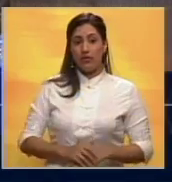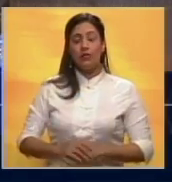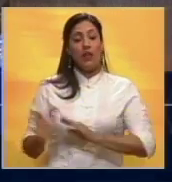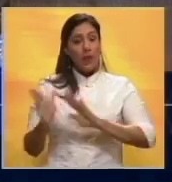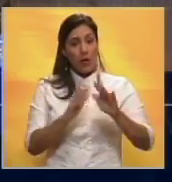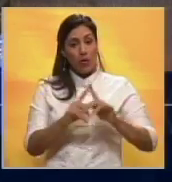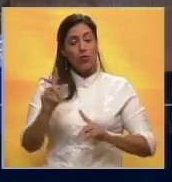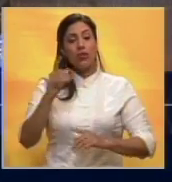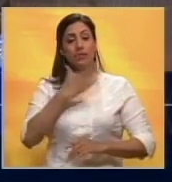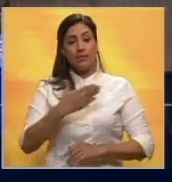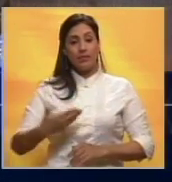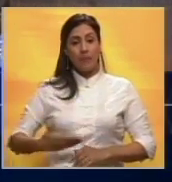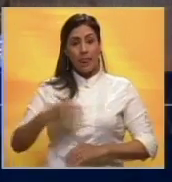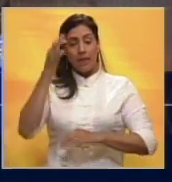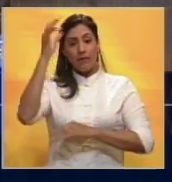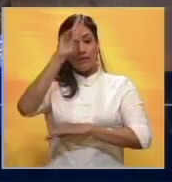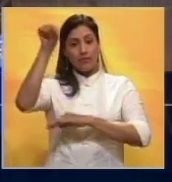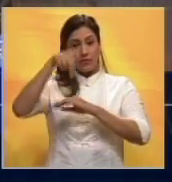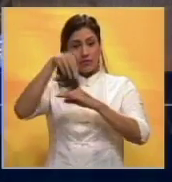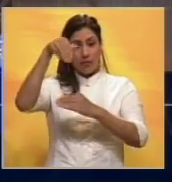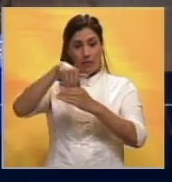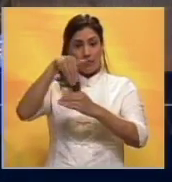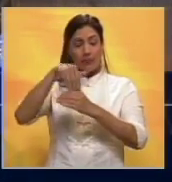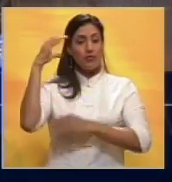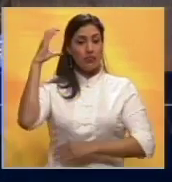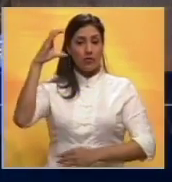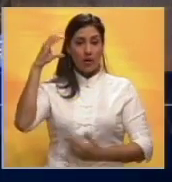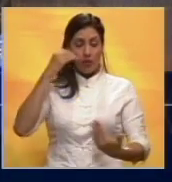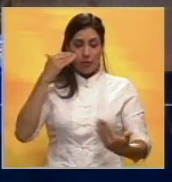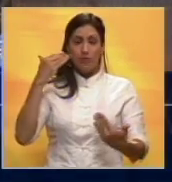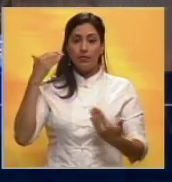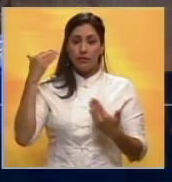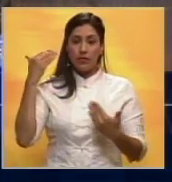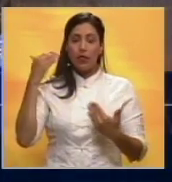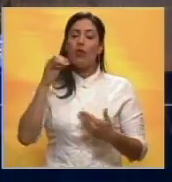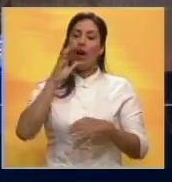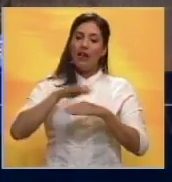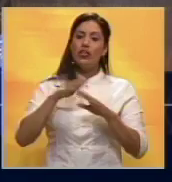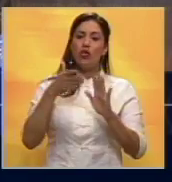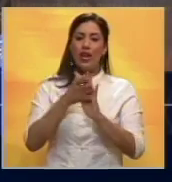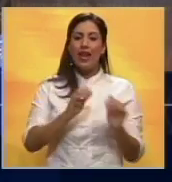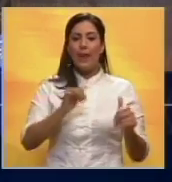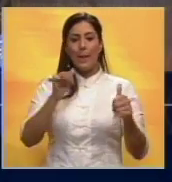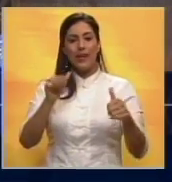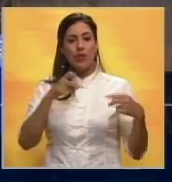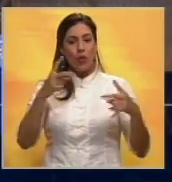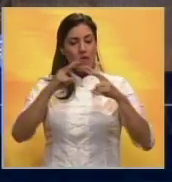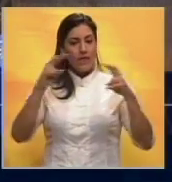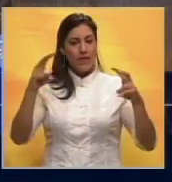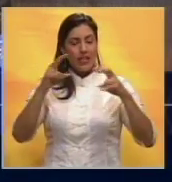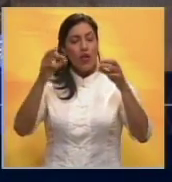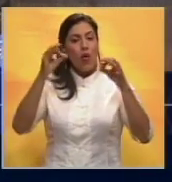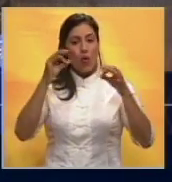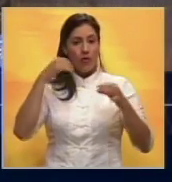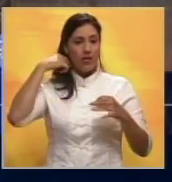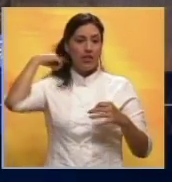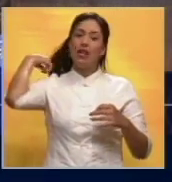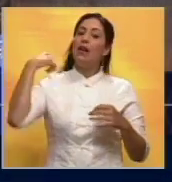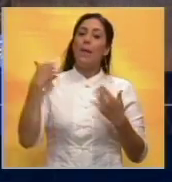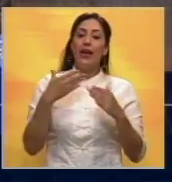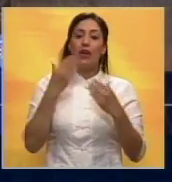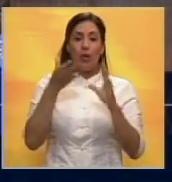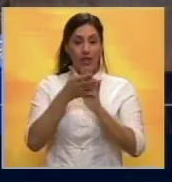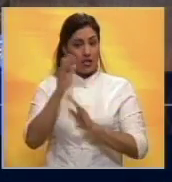por otro lado el presidente del Consejo Nacional electoral de Colombia Alexander Vega anunció el inicio de una investigación formal para